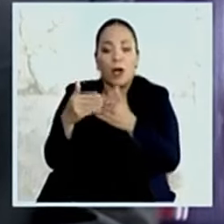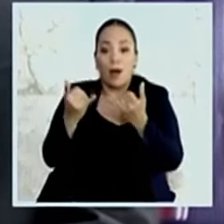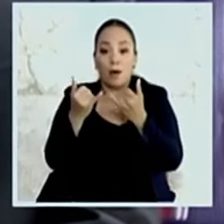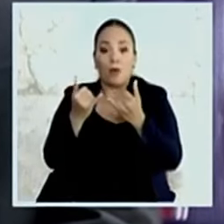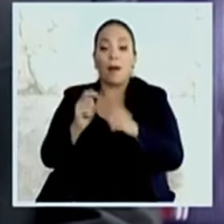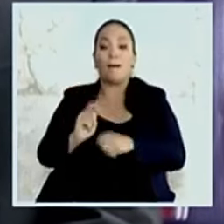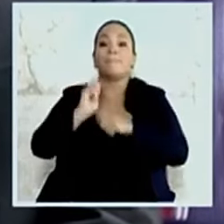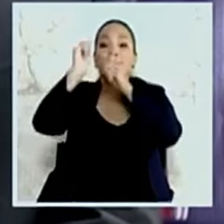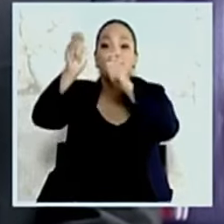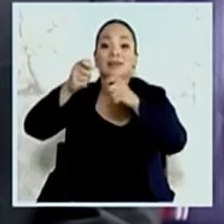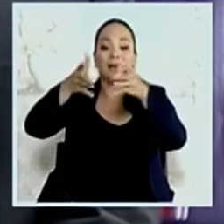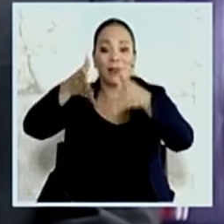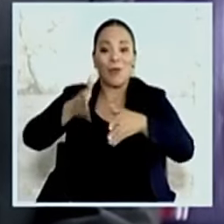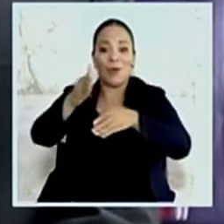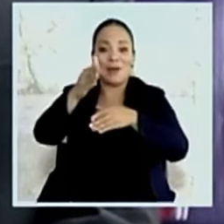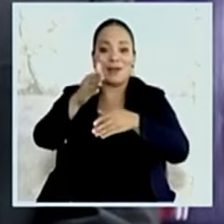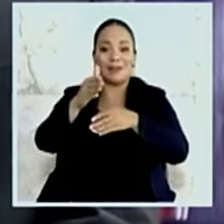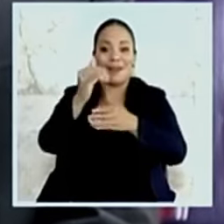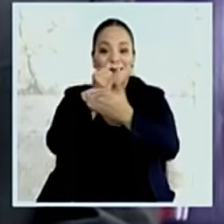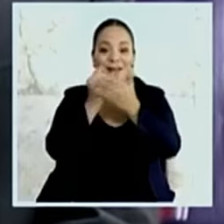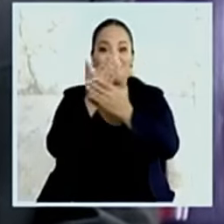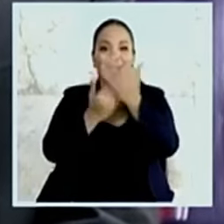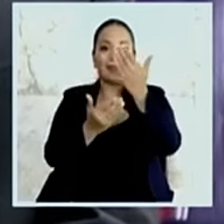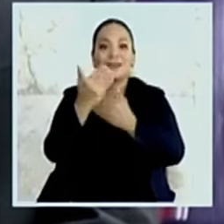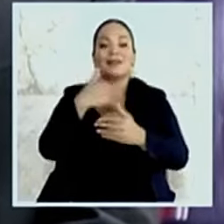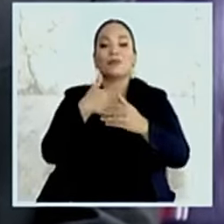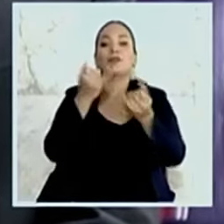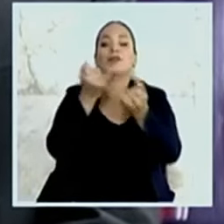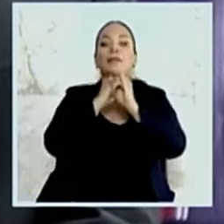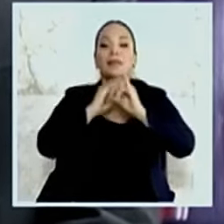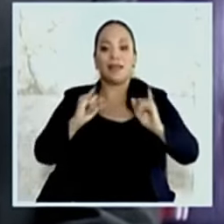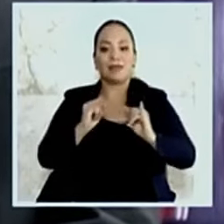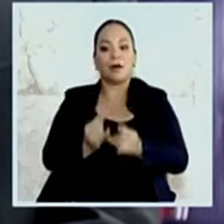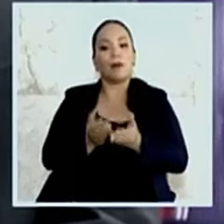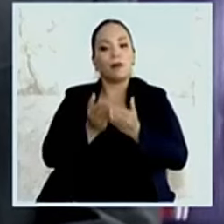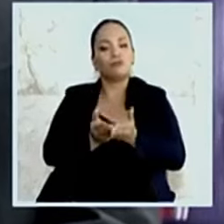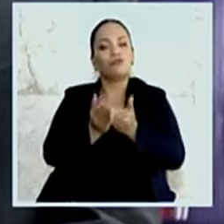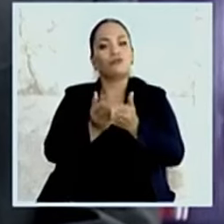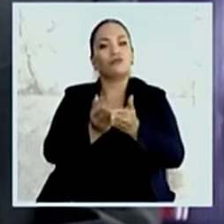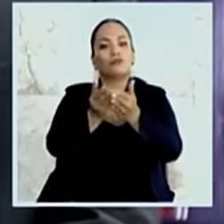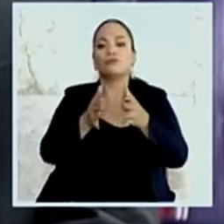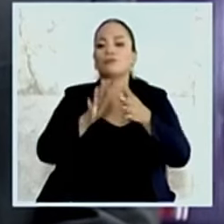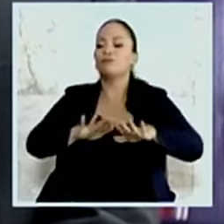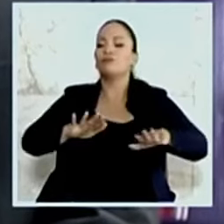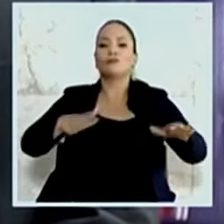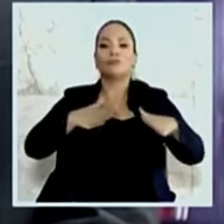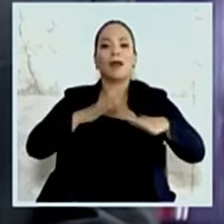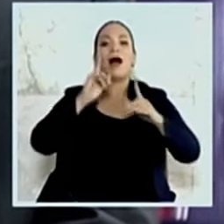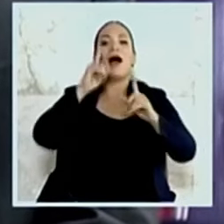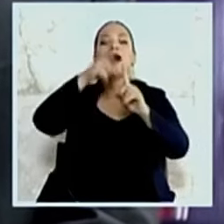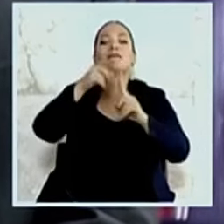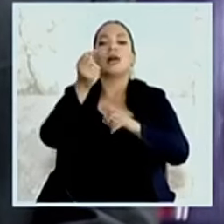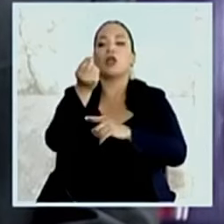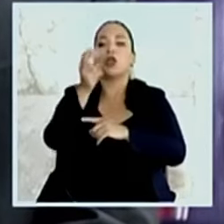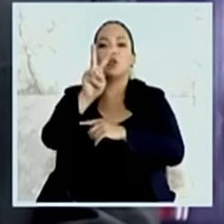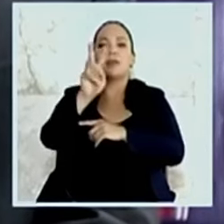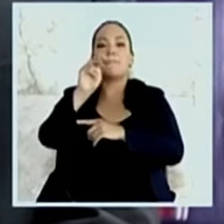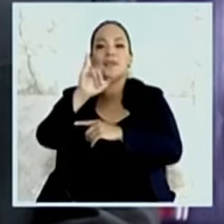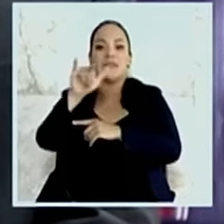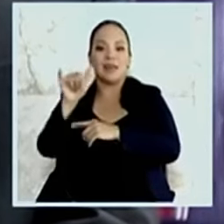menores. Agradecerle también al MOB, porque las gestiones hechas, hoy los pescadores